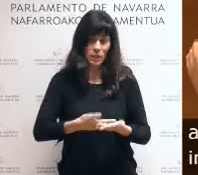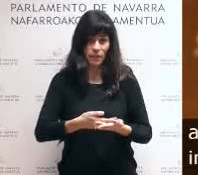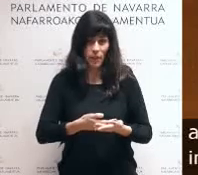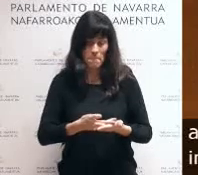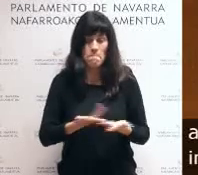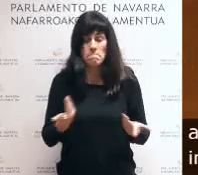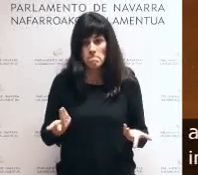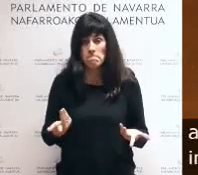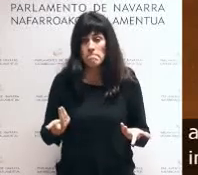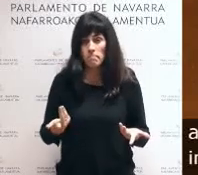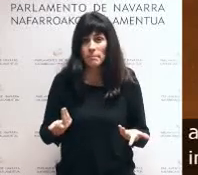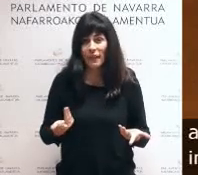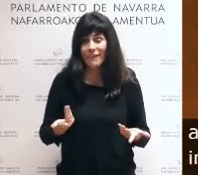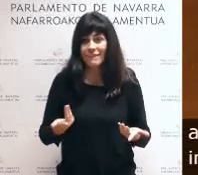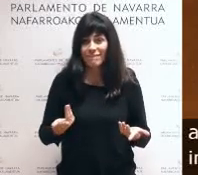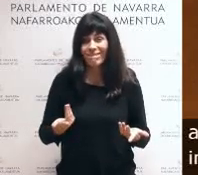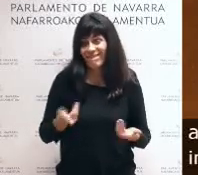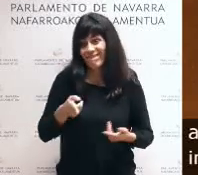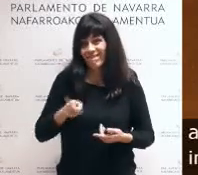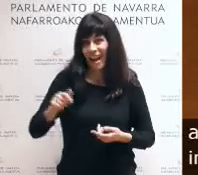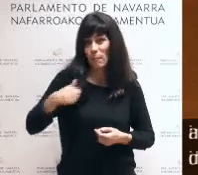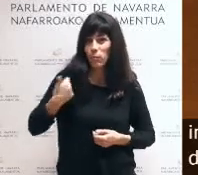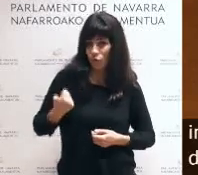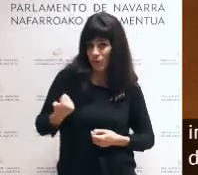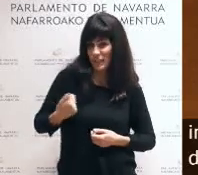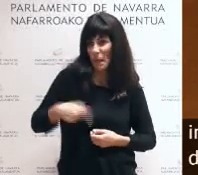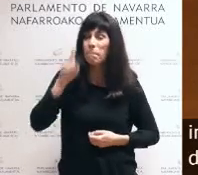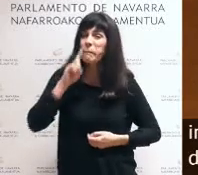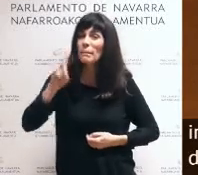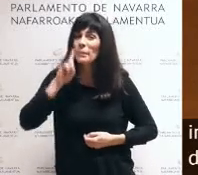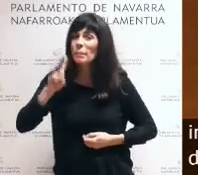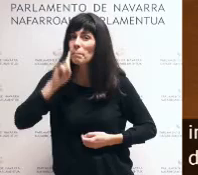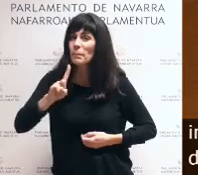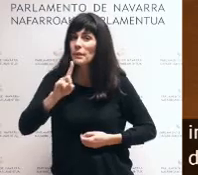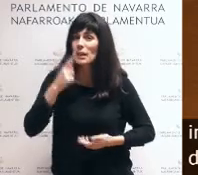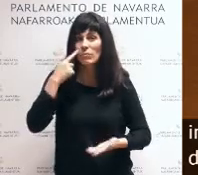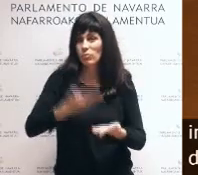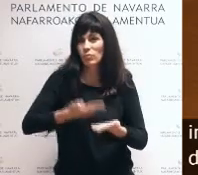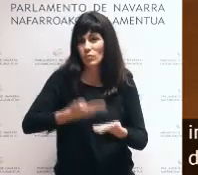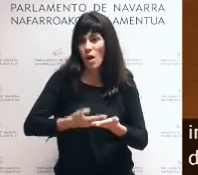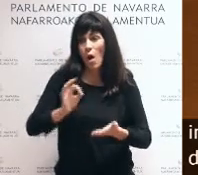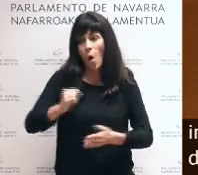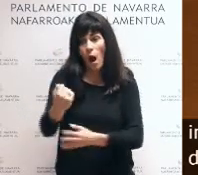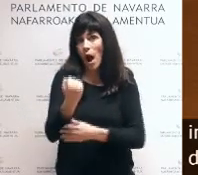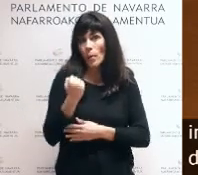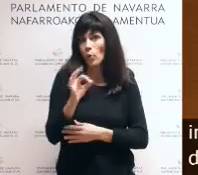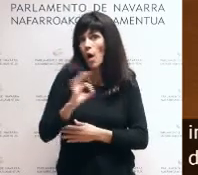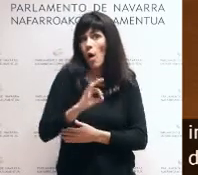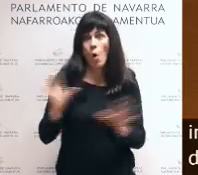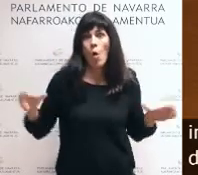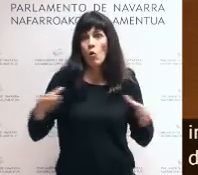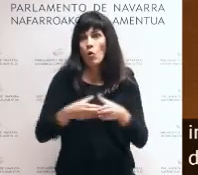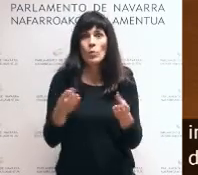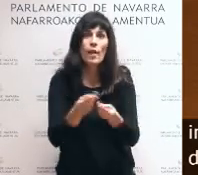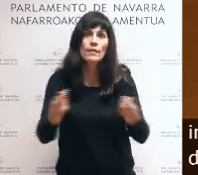luchar contra ese fantasma para argumentar en falso. O nos apoyan a nosotros o se destruye la comunidad.